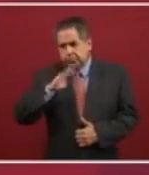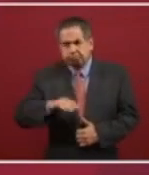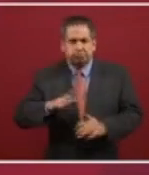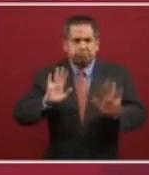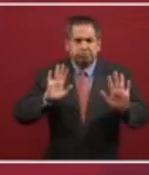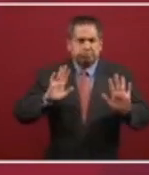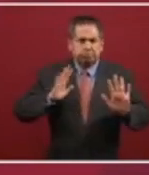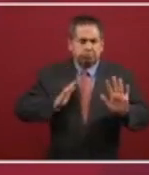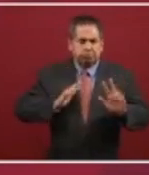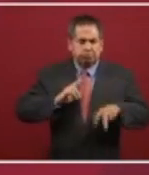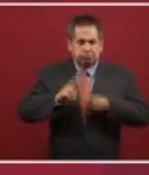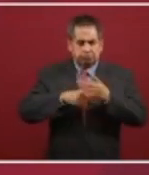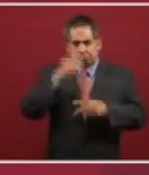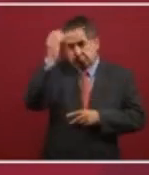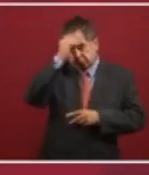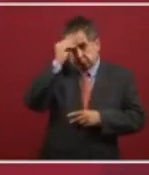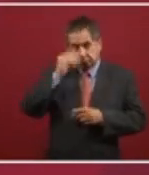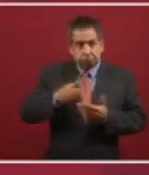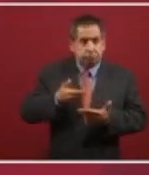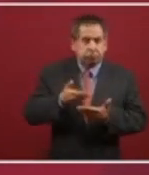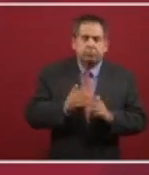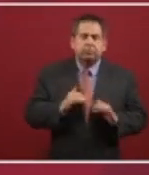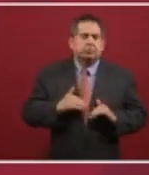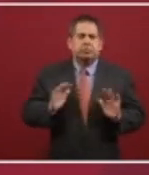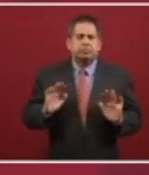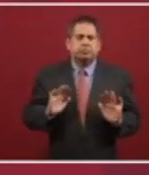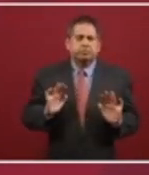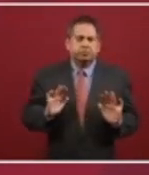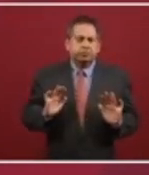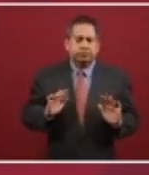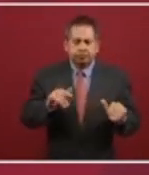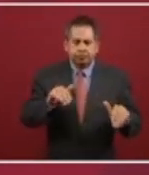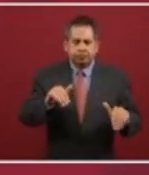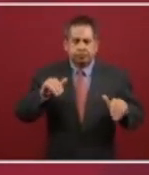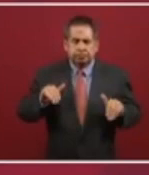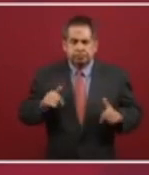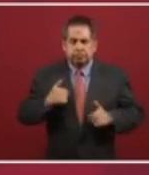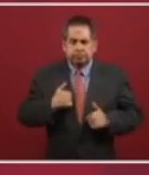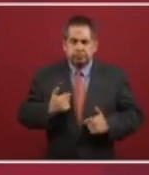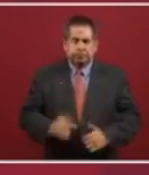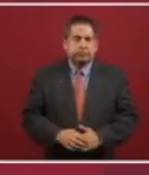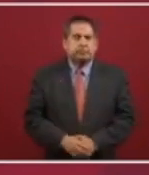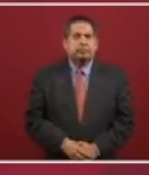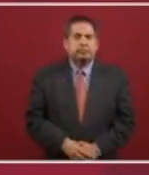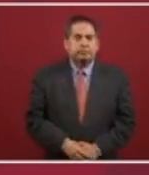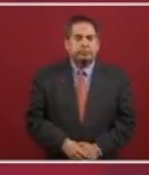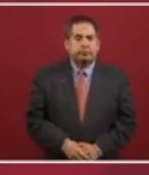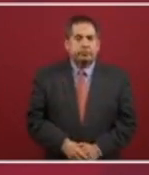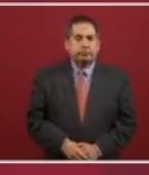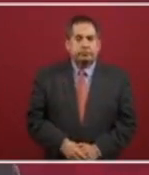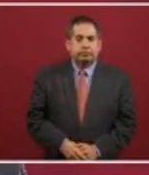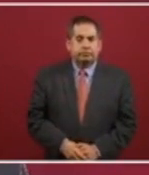voy a pronunciarme sobre este asunto.